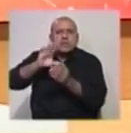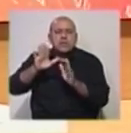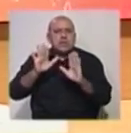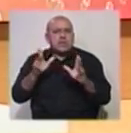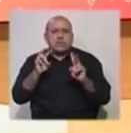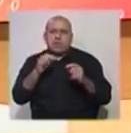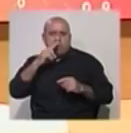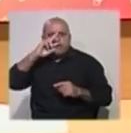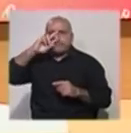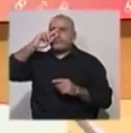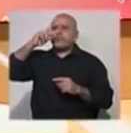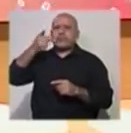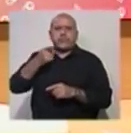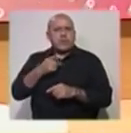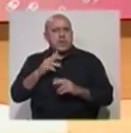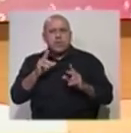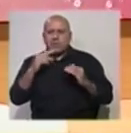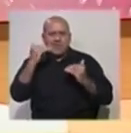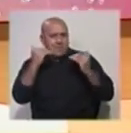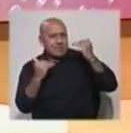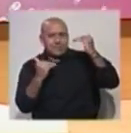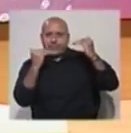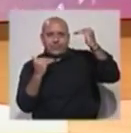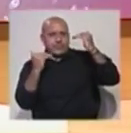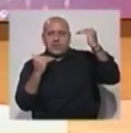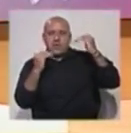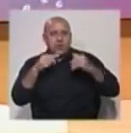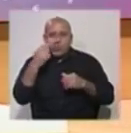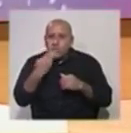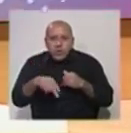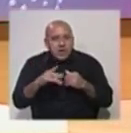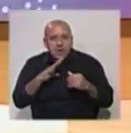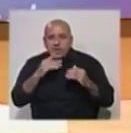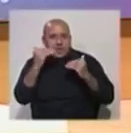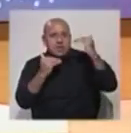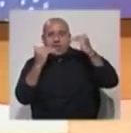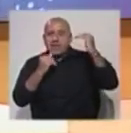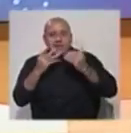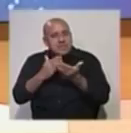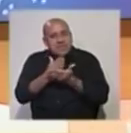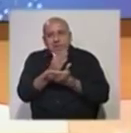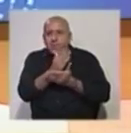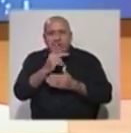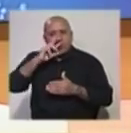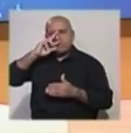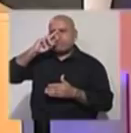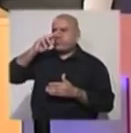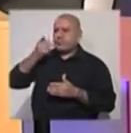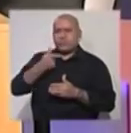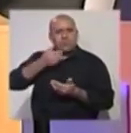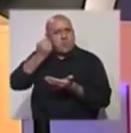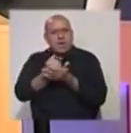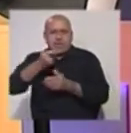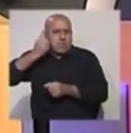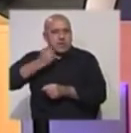un país con desigualdades ancestrales, un país con una marca imperial hacia adentro y hacia afuera muy, muy